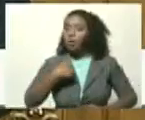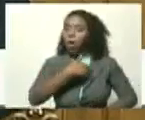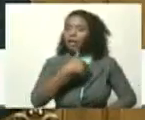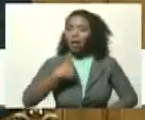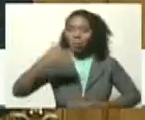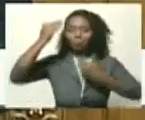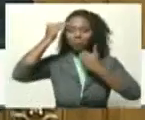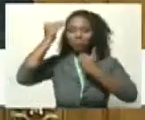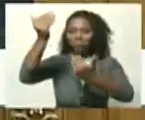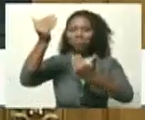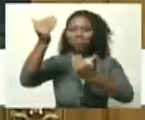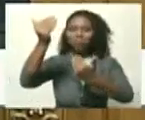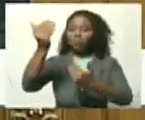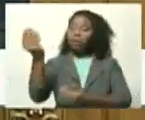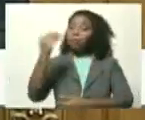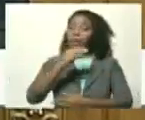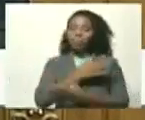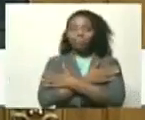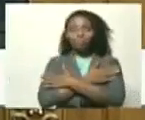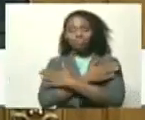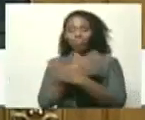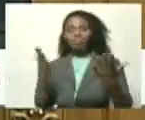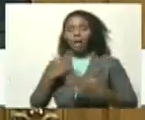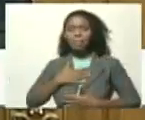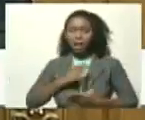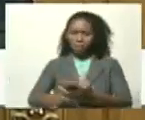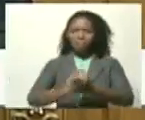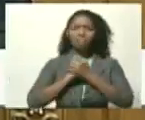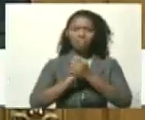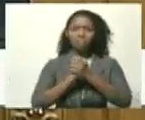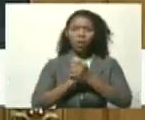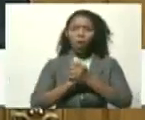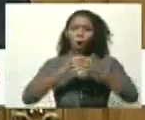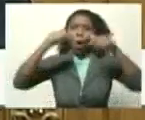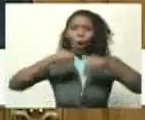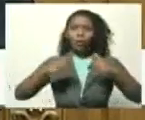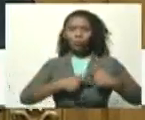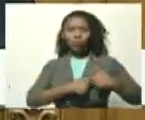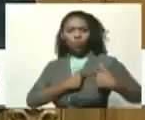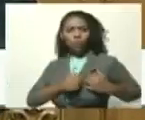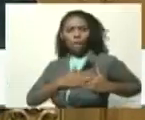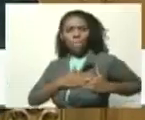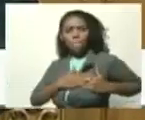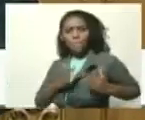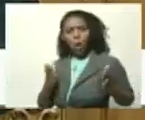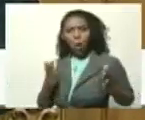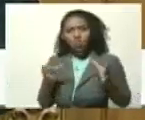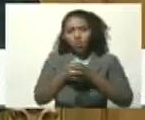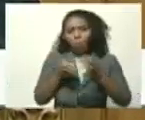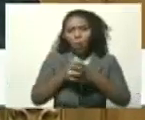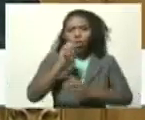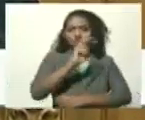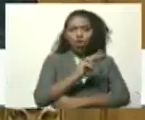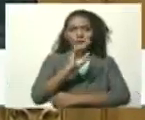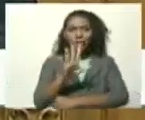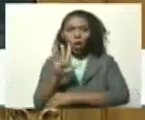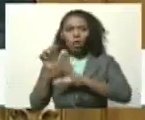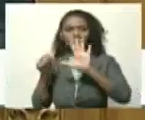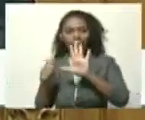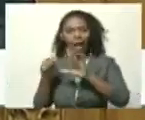saludo además dárselo a todos mis compañeros desde el corazón de la Brigada 256. ¿Ellos saben quiénes